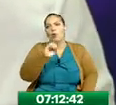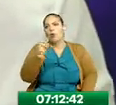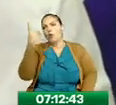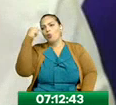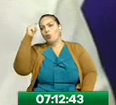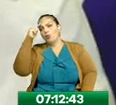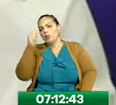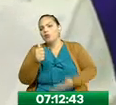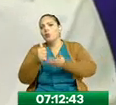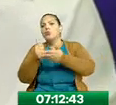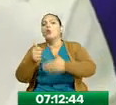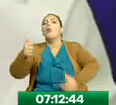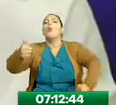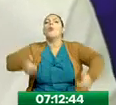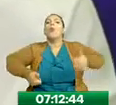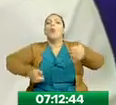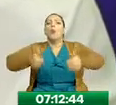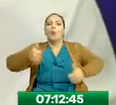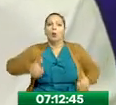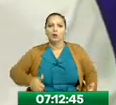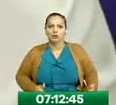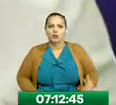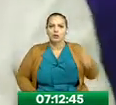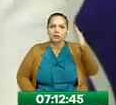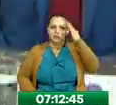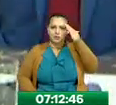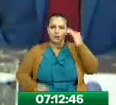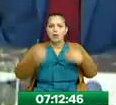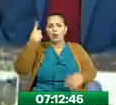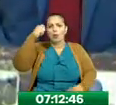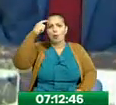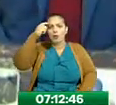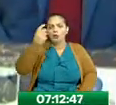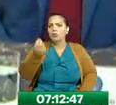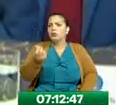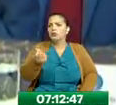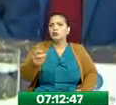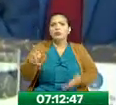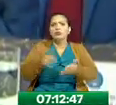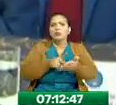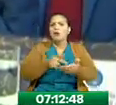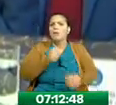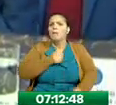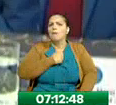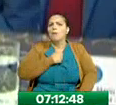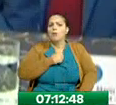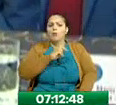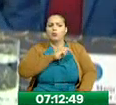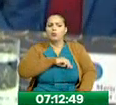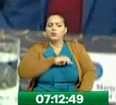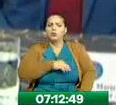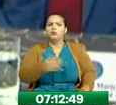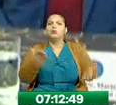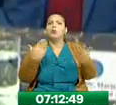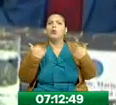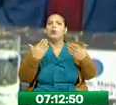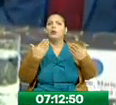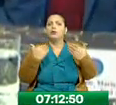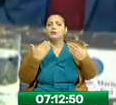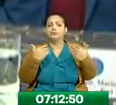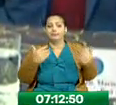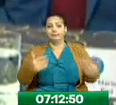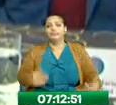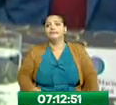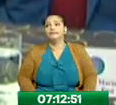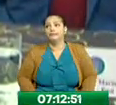indebida y maliciosa de dineros que le pertenecen a Guayaquil. En otro ámbito, la alcaldesa detalló que todo su personal municipal